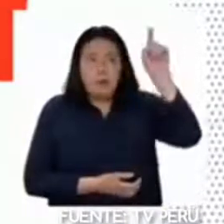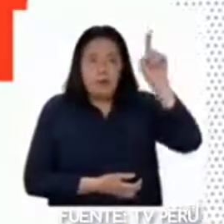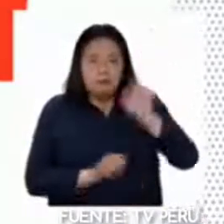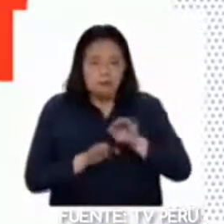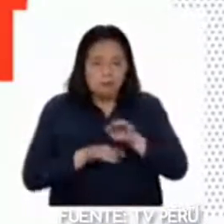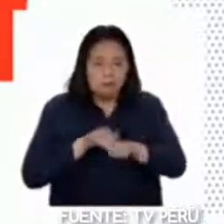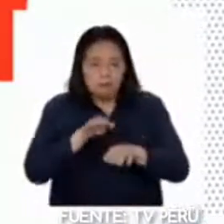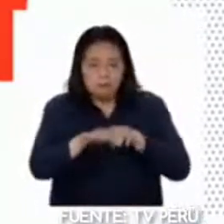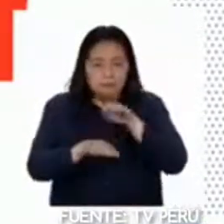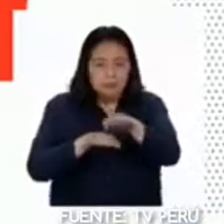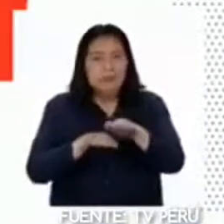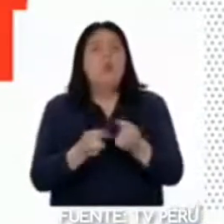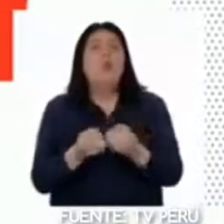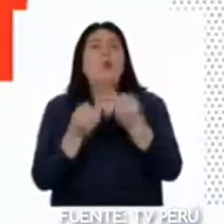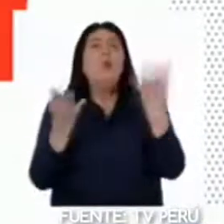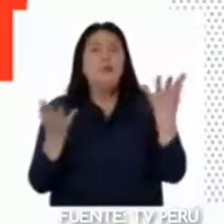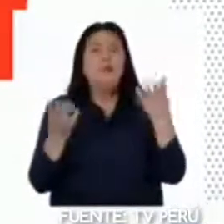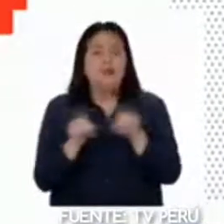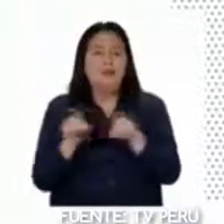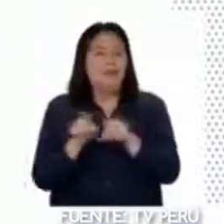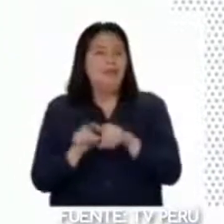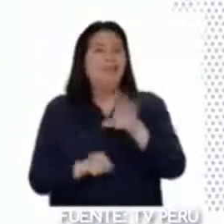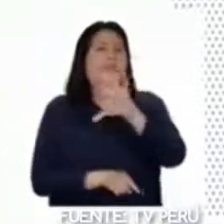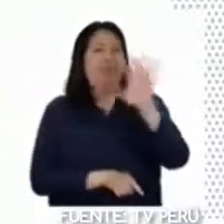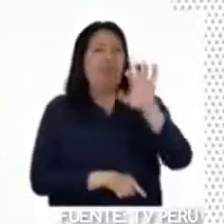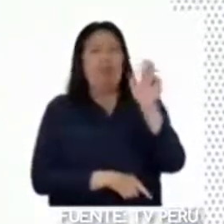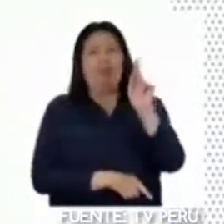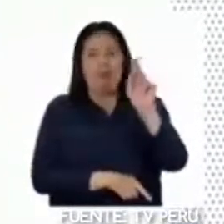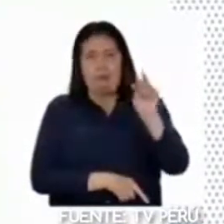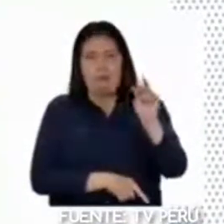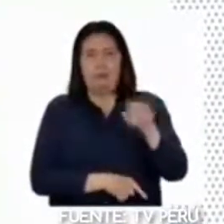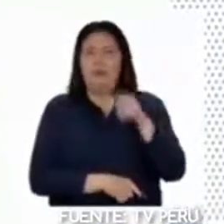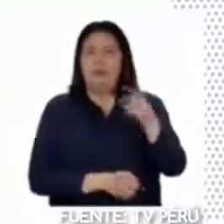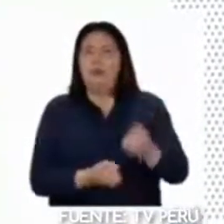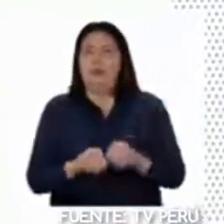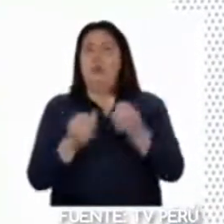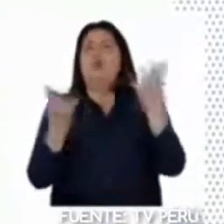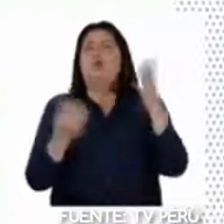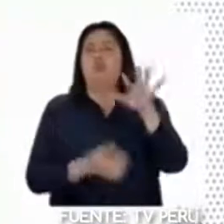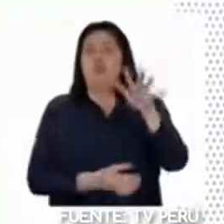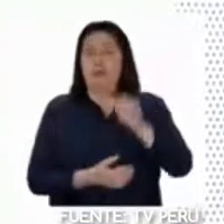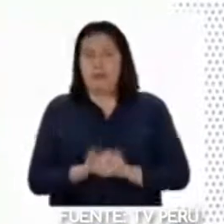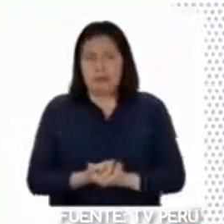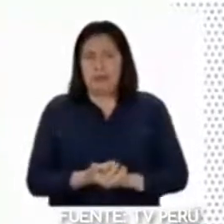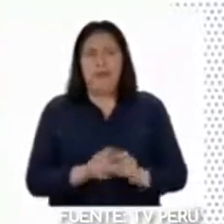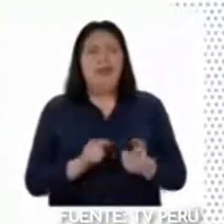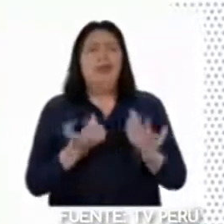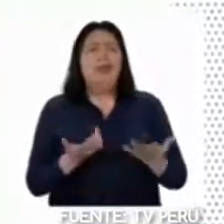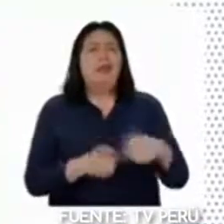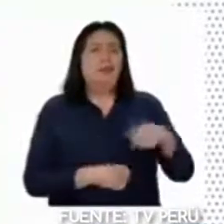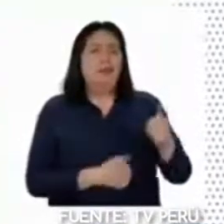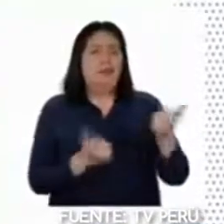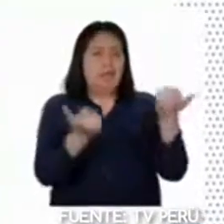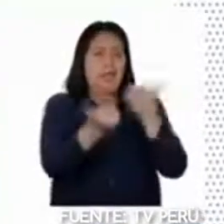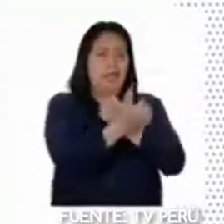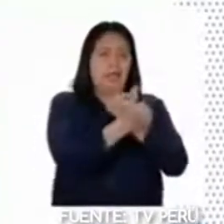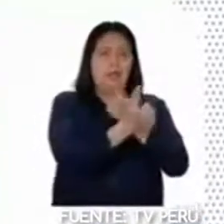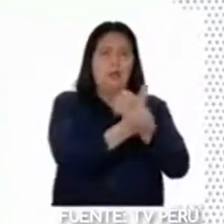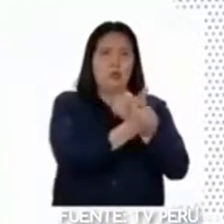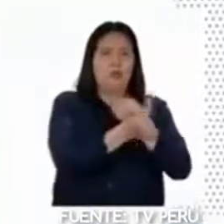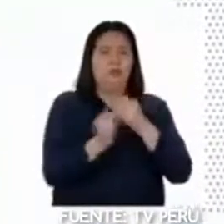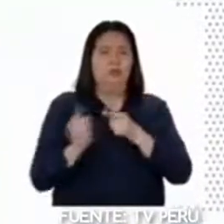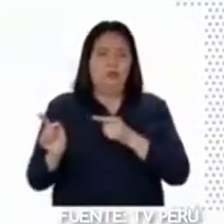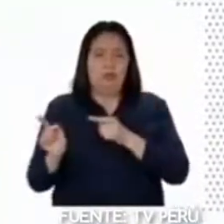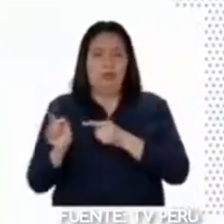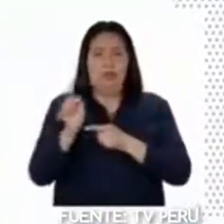pasos equivalen a 500 kilómetros. Esto equivale más o menos a la distancia entre Ayacucho y